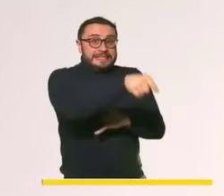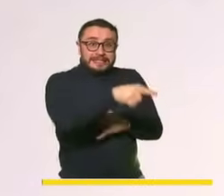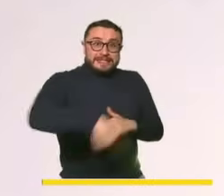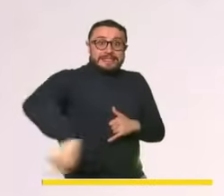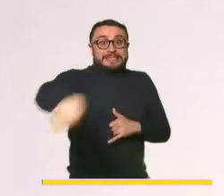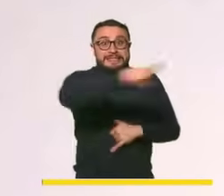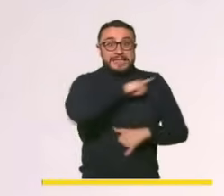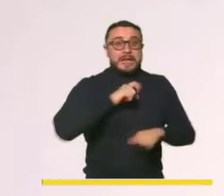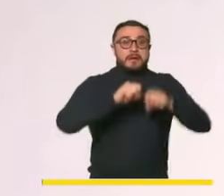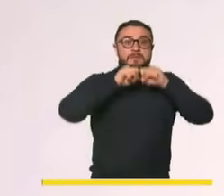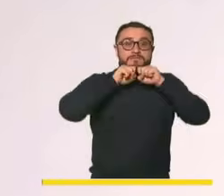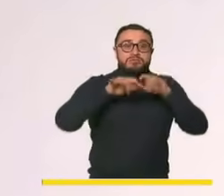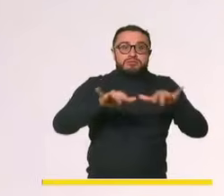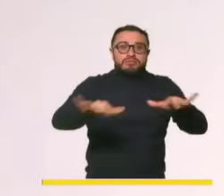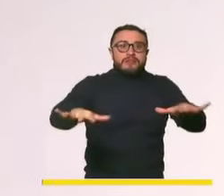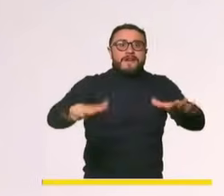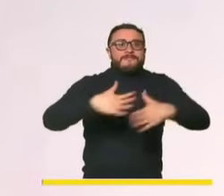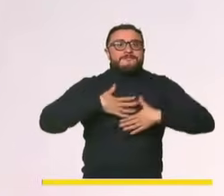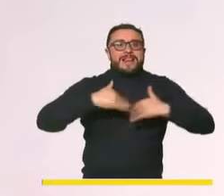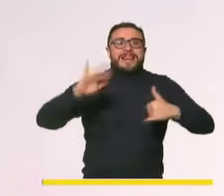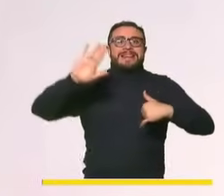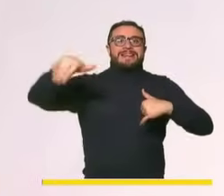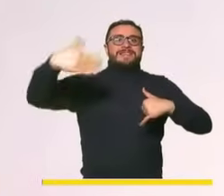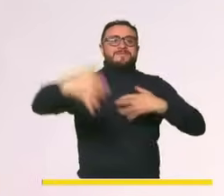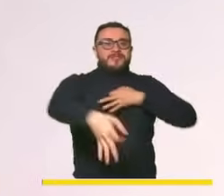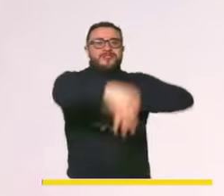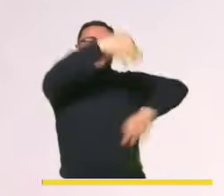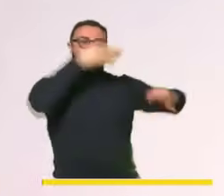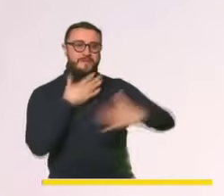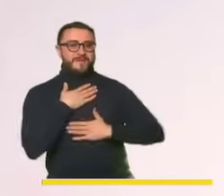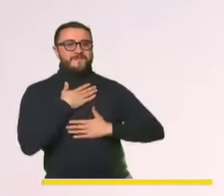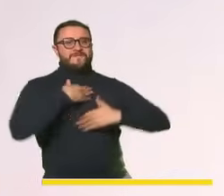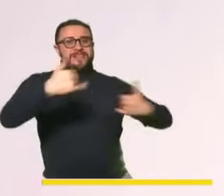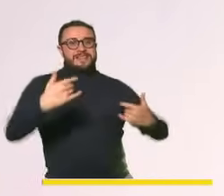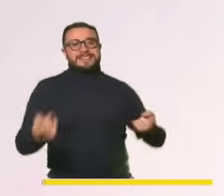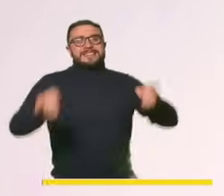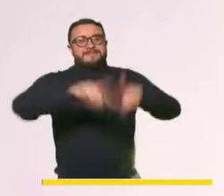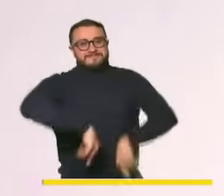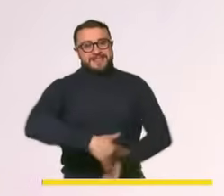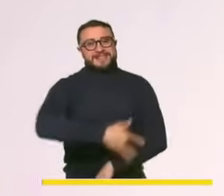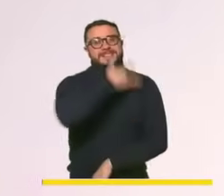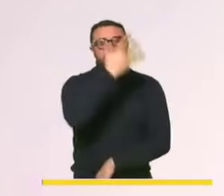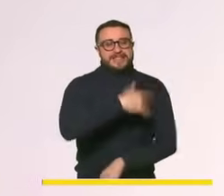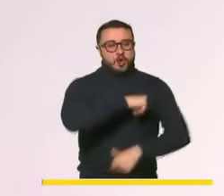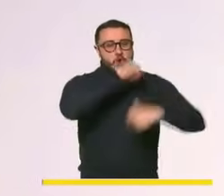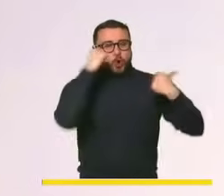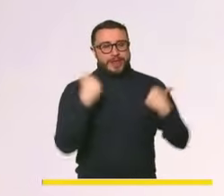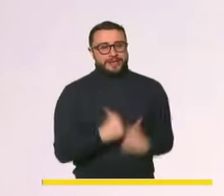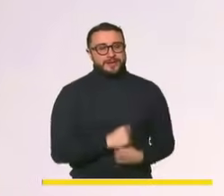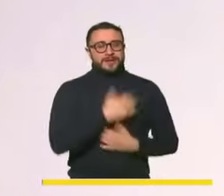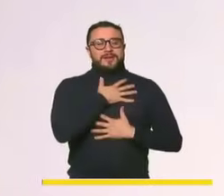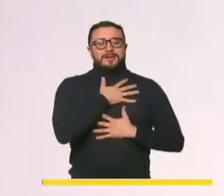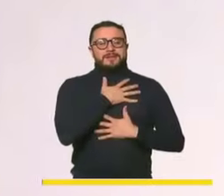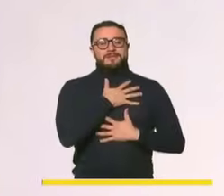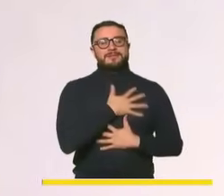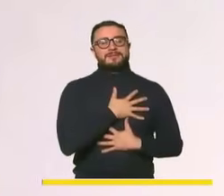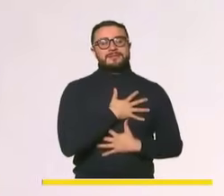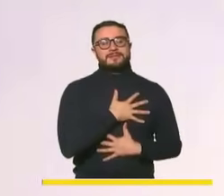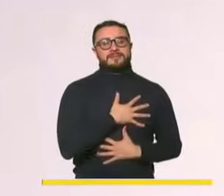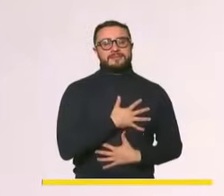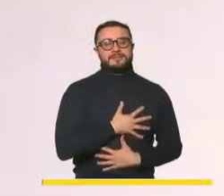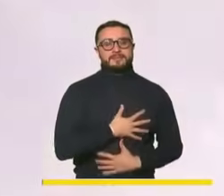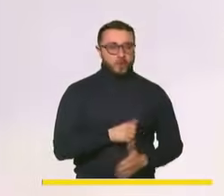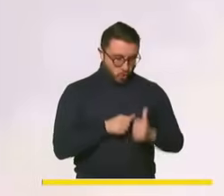esa felicidad le toca a uno después, de alguna manera, el corazón se tranquiliza,